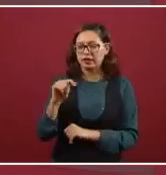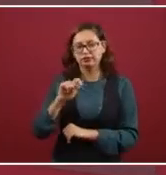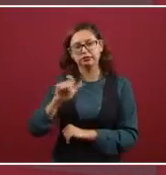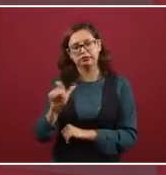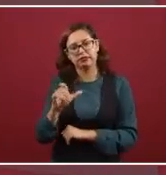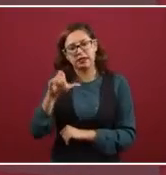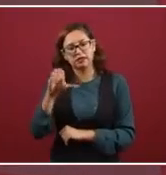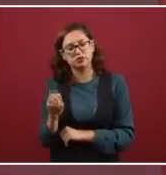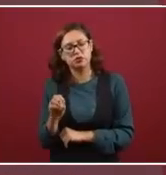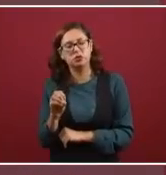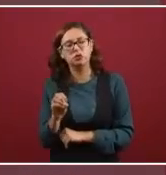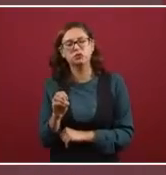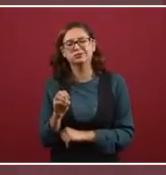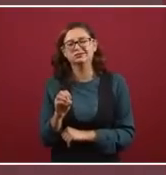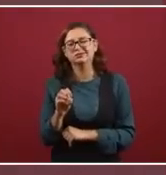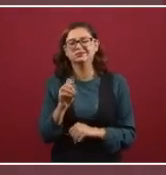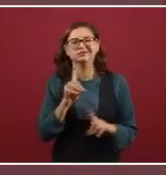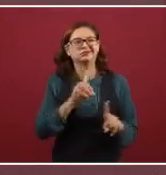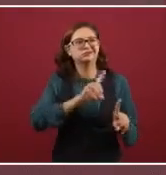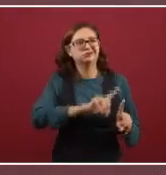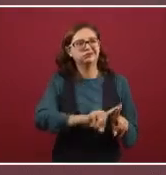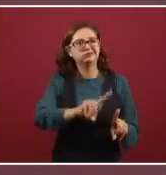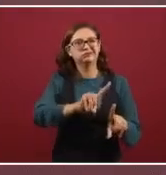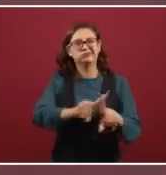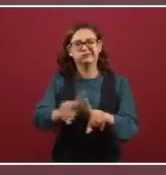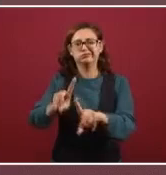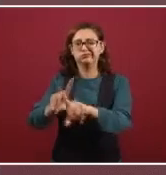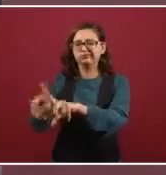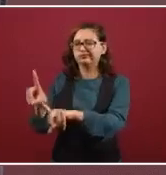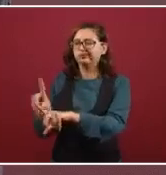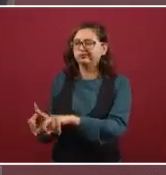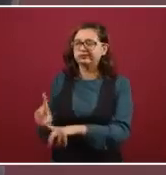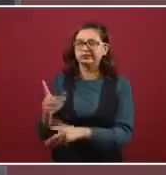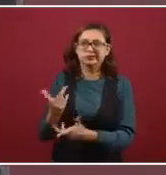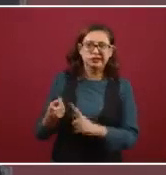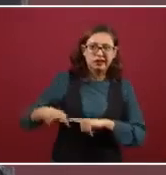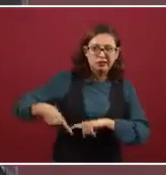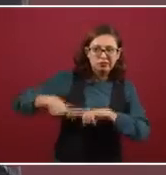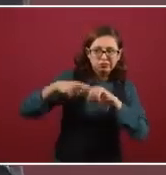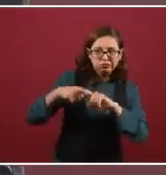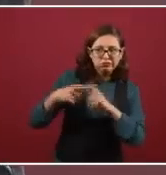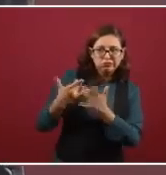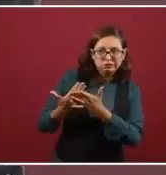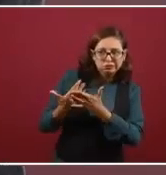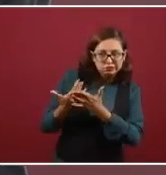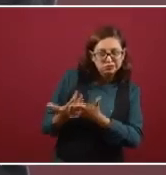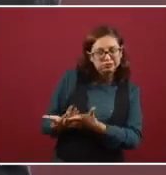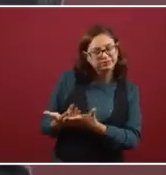otras minas. Queremos llegar a un acuerdo en general